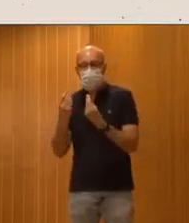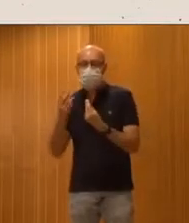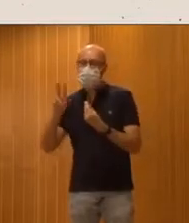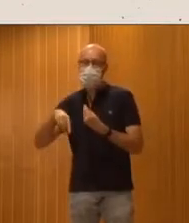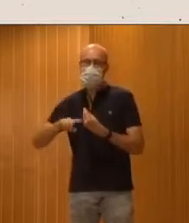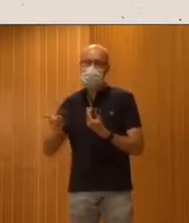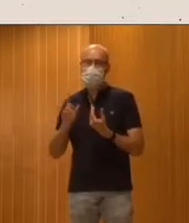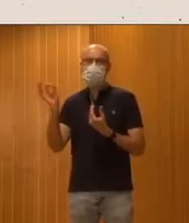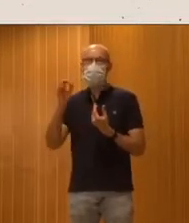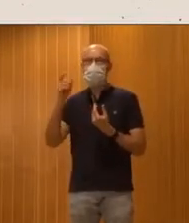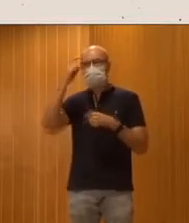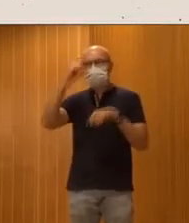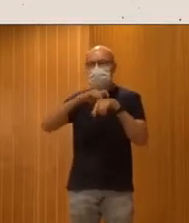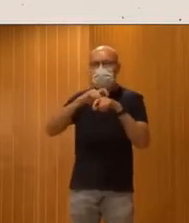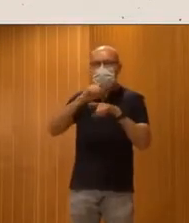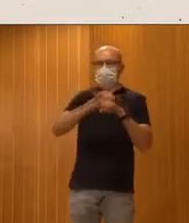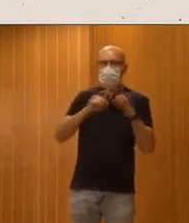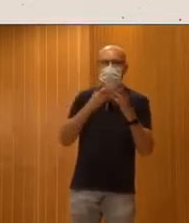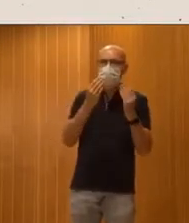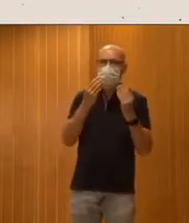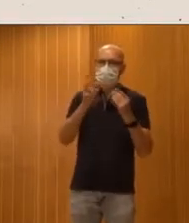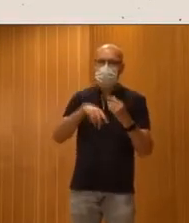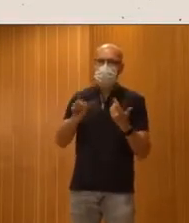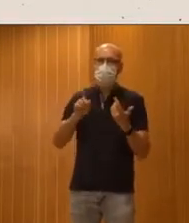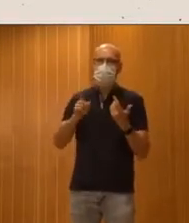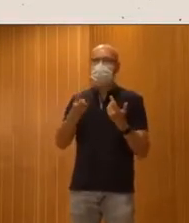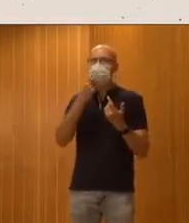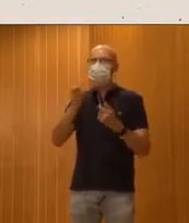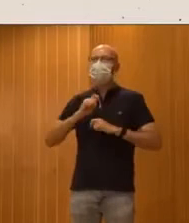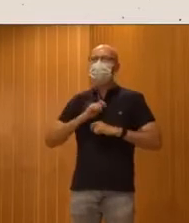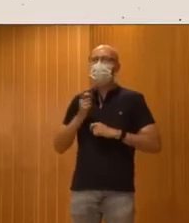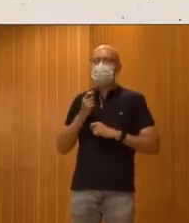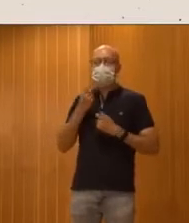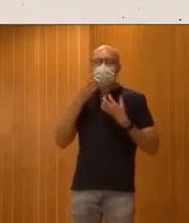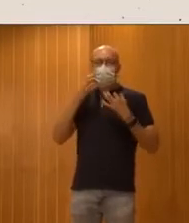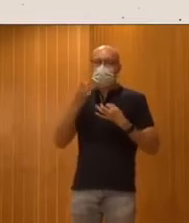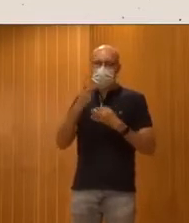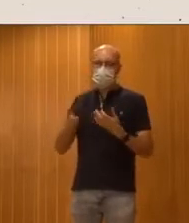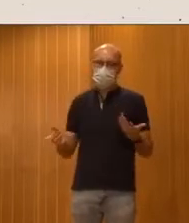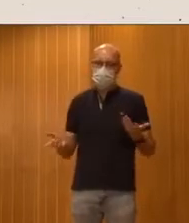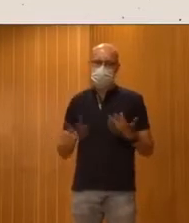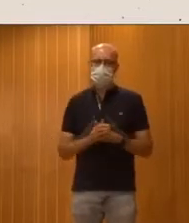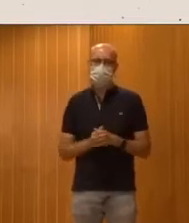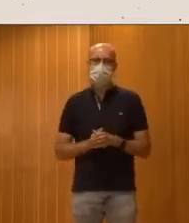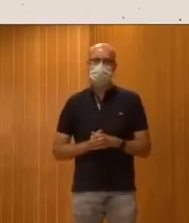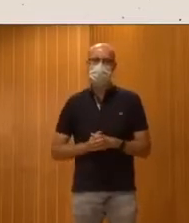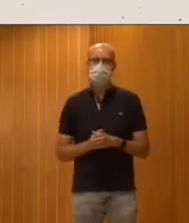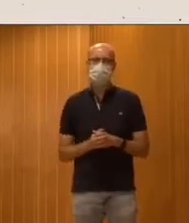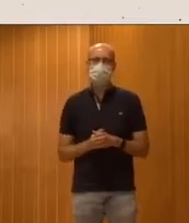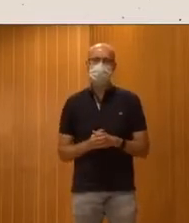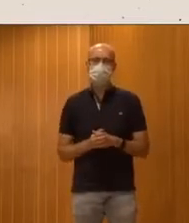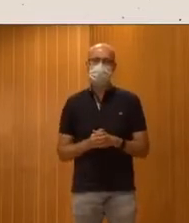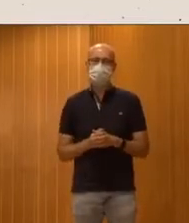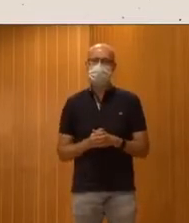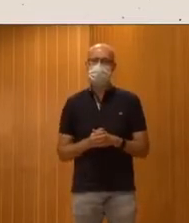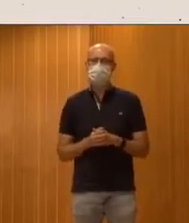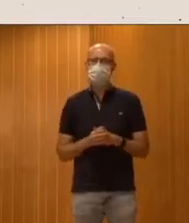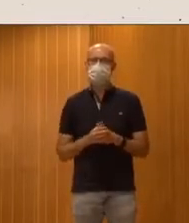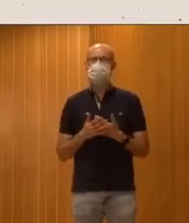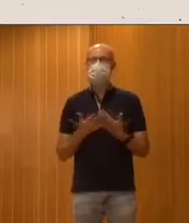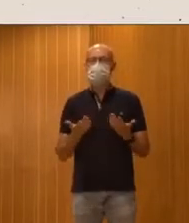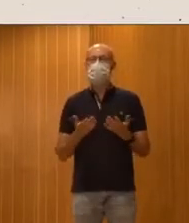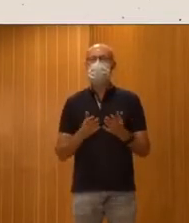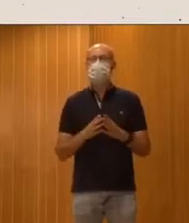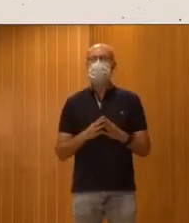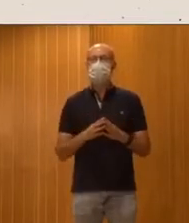haya tanta psicosis en la población, aunque estos fármacos tampoco se utilizan específicamente necesariamente solo